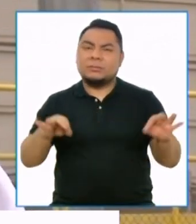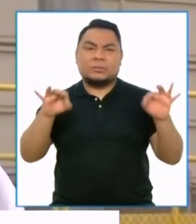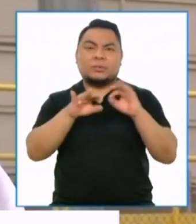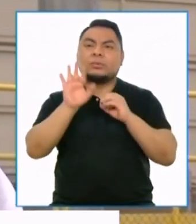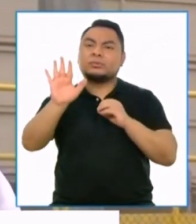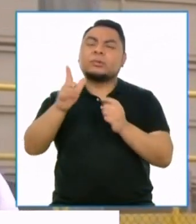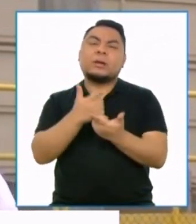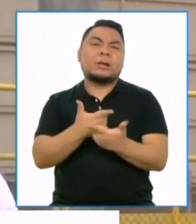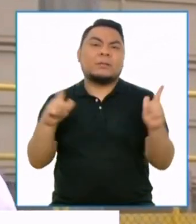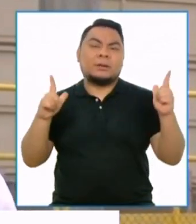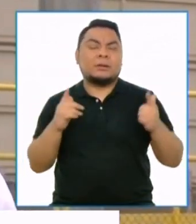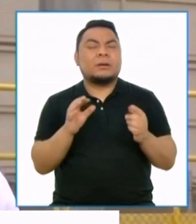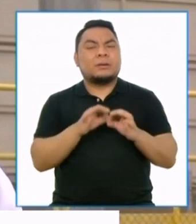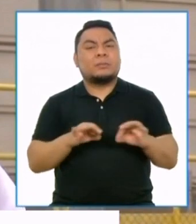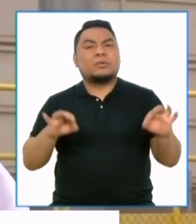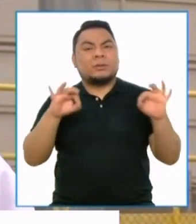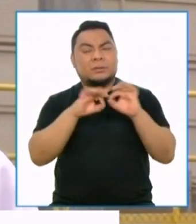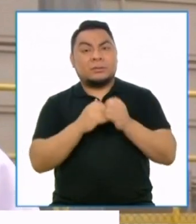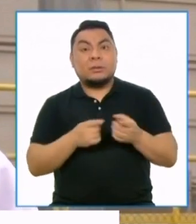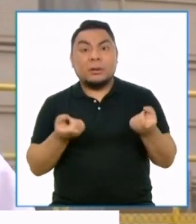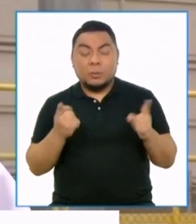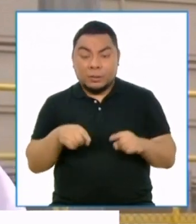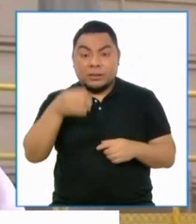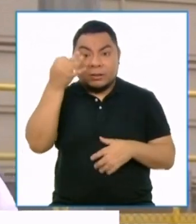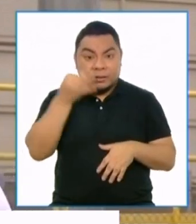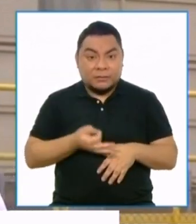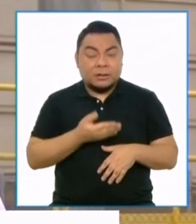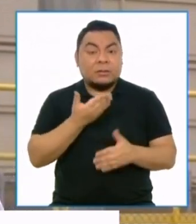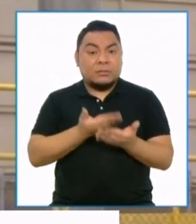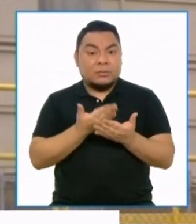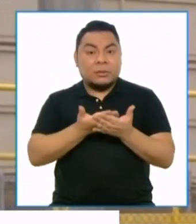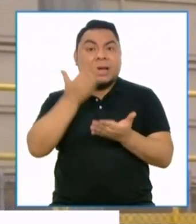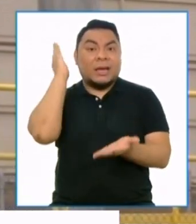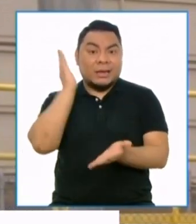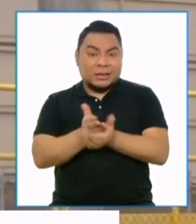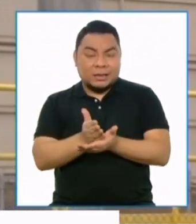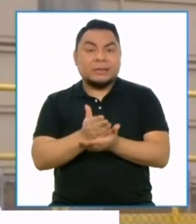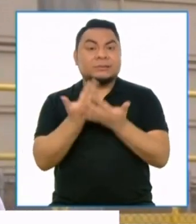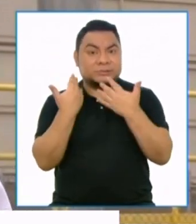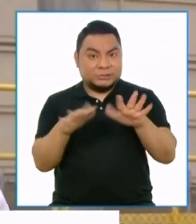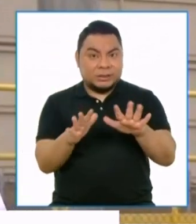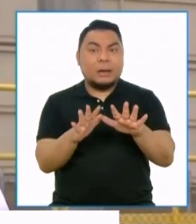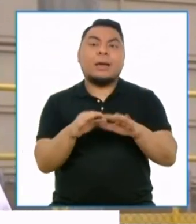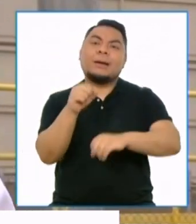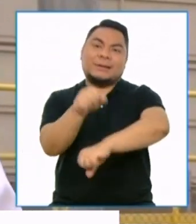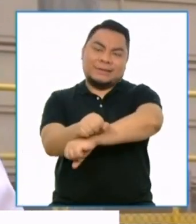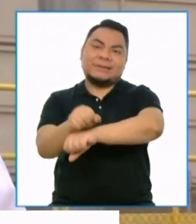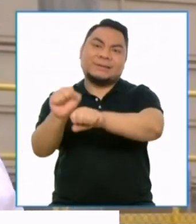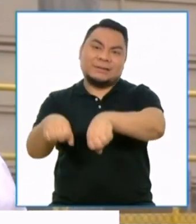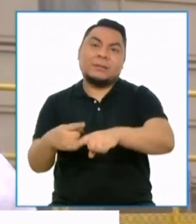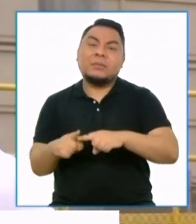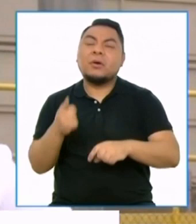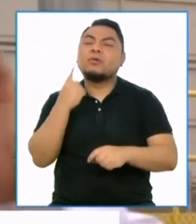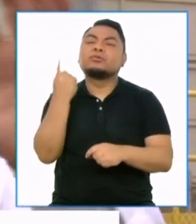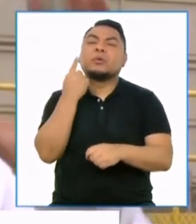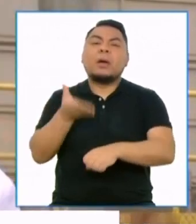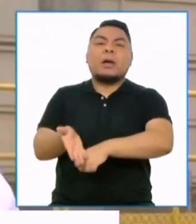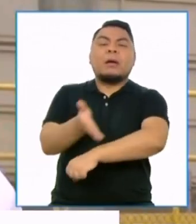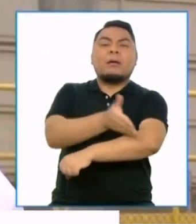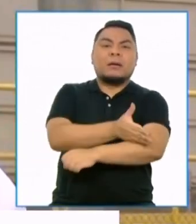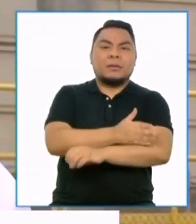sentencia condenatoria. Entonces, solamente en casos excepcionales debería utilizarse